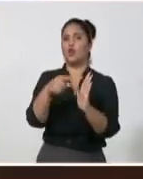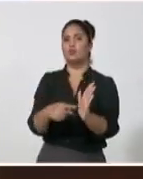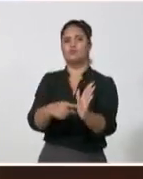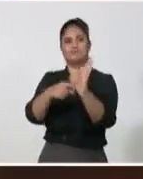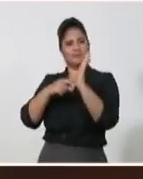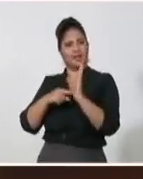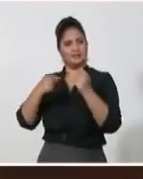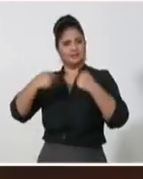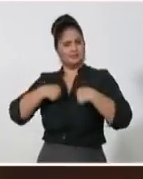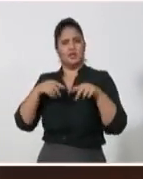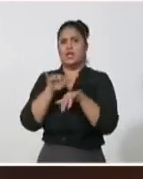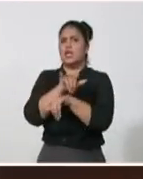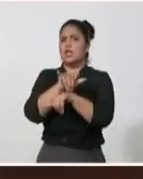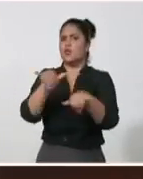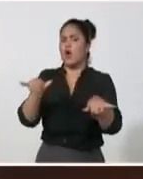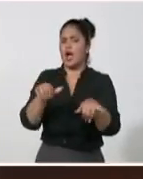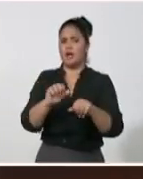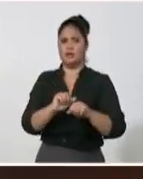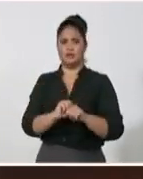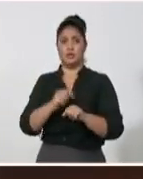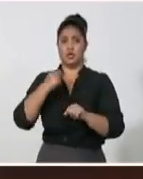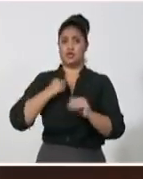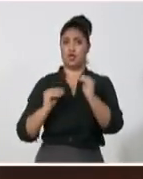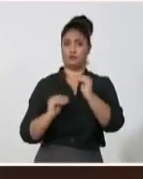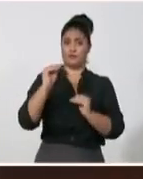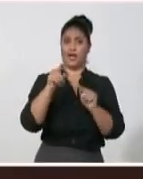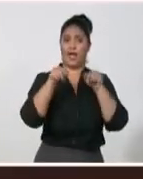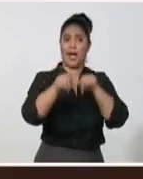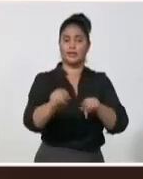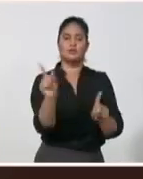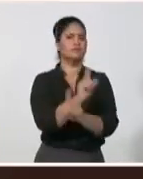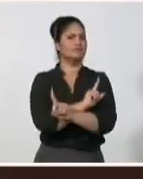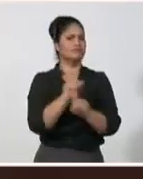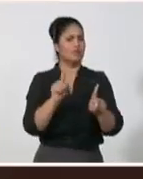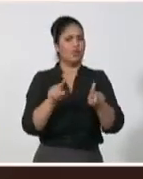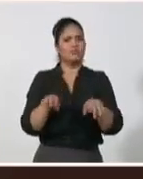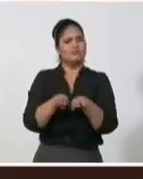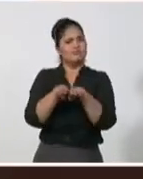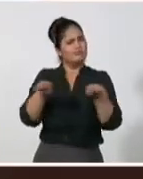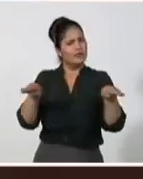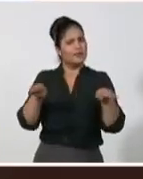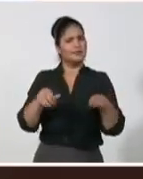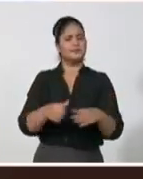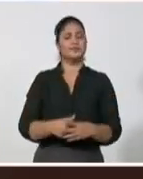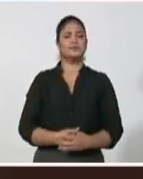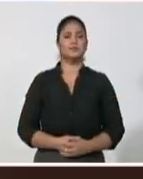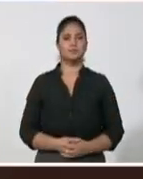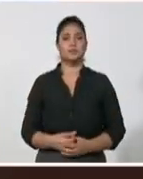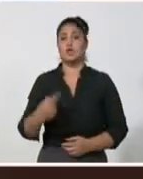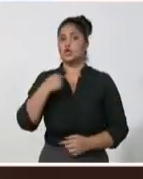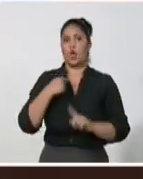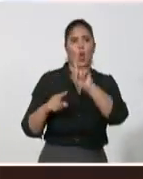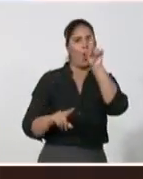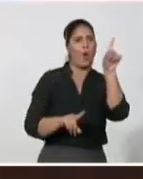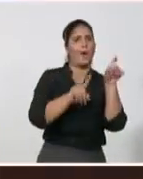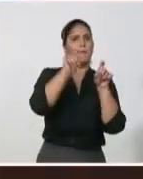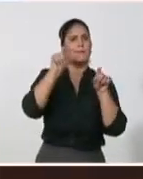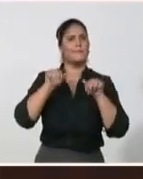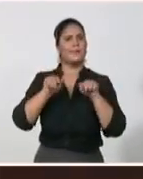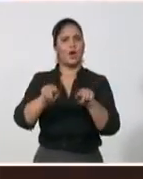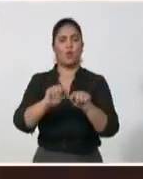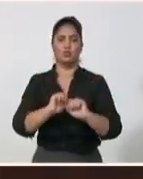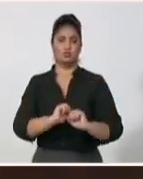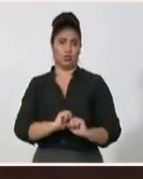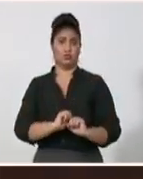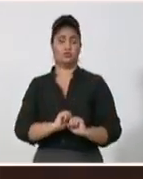pregunto sin ningún tipo de complejo al que más sabe de eso, porque lo necesito para poder solucionar el